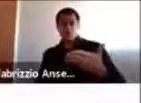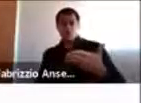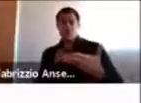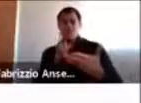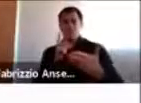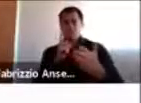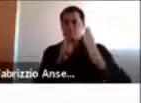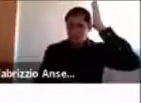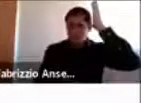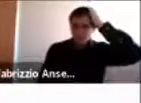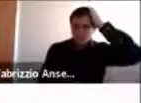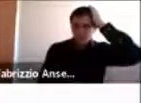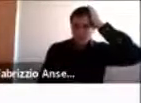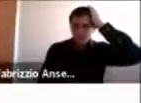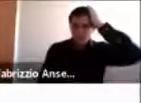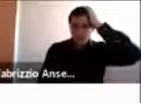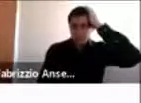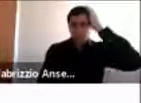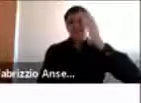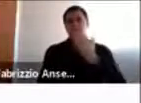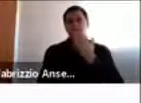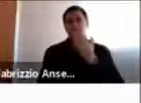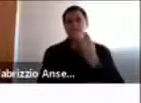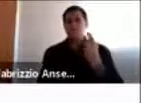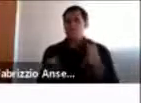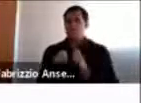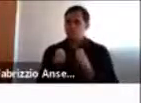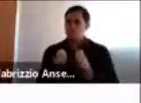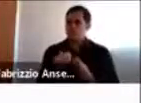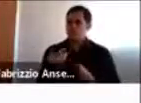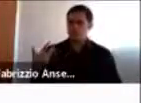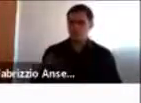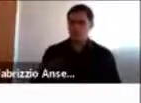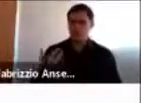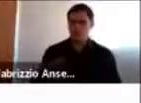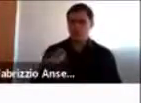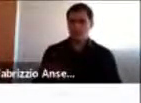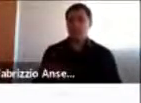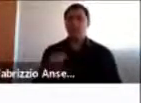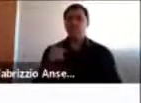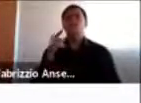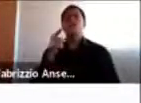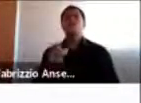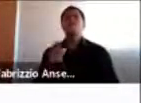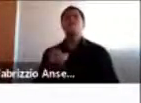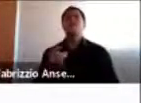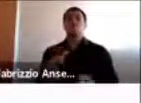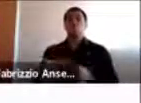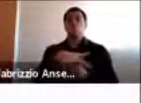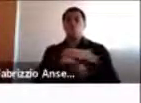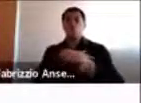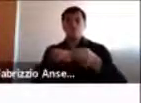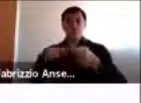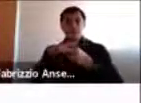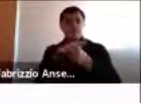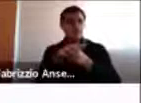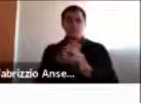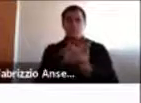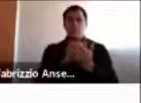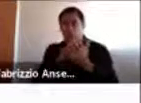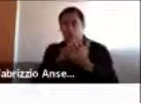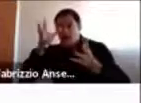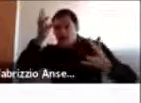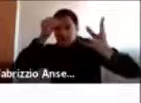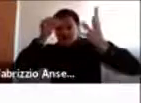a tener entonces también un compromiso muy relevante y esto en la medida en la cual es posible llevarlo en el contexto del aprendizaje como una variable